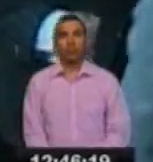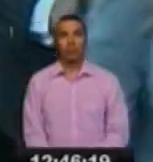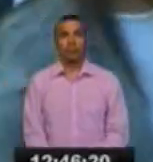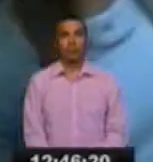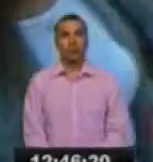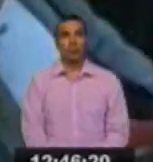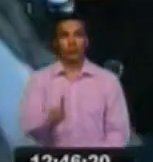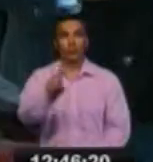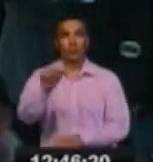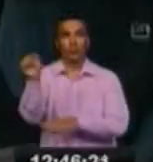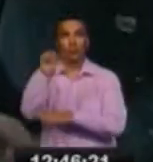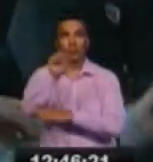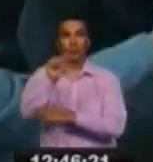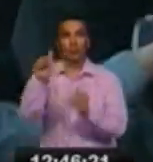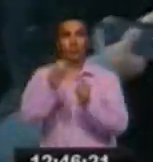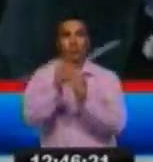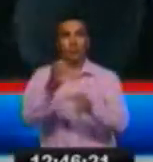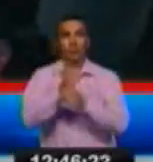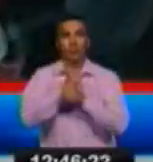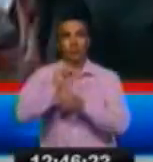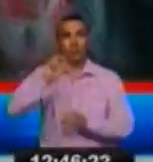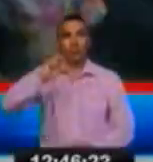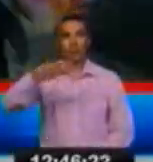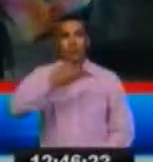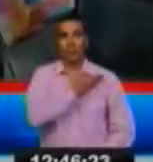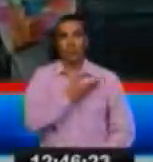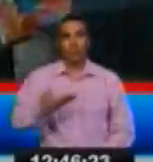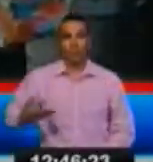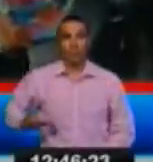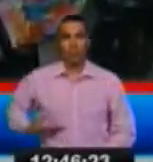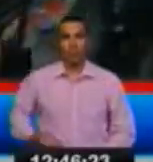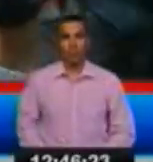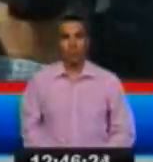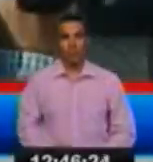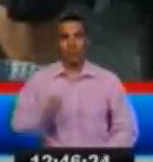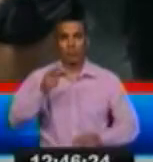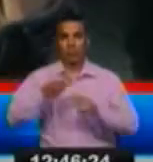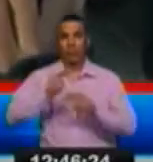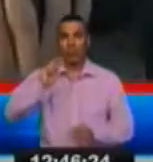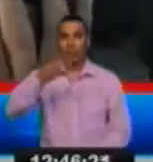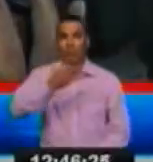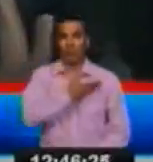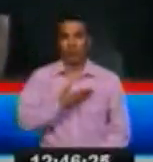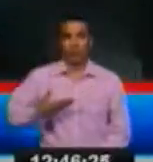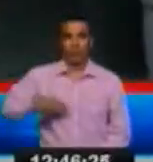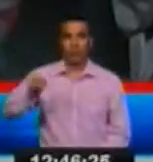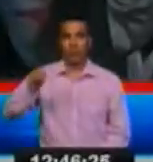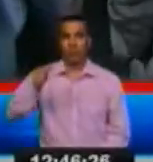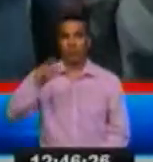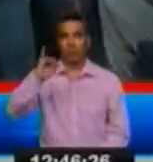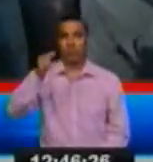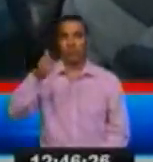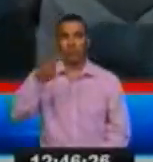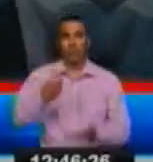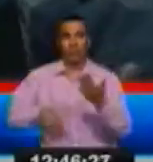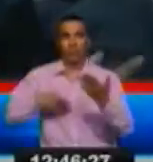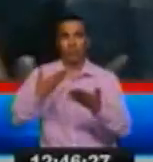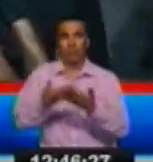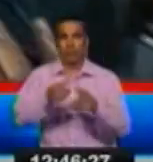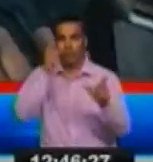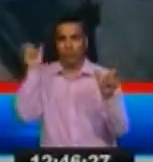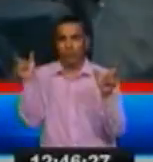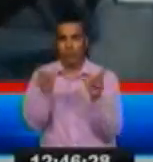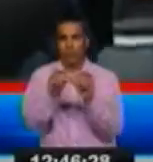Un vehículo estatal y con seguridad de la vicepresidencia de la República, la ex segunda mandataria María Alejandra Vicuña acudió a la